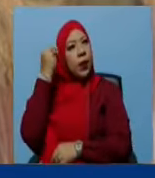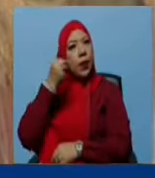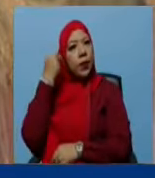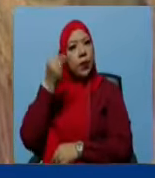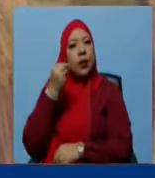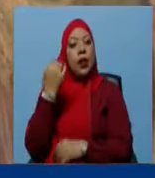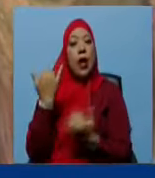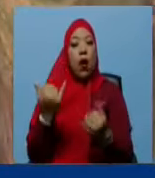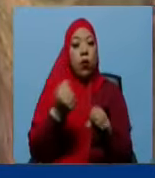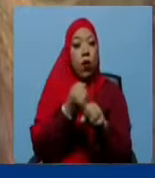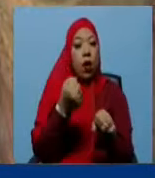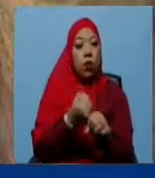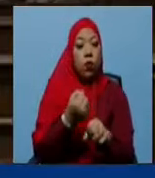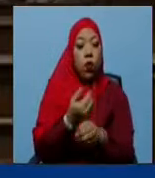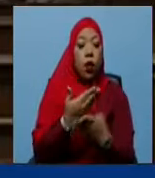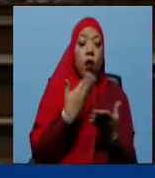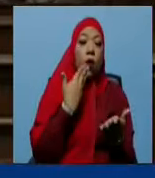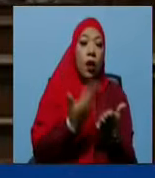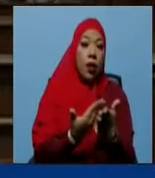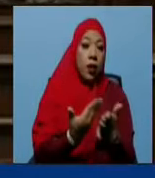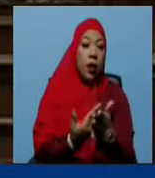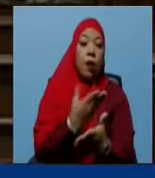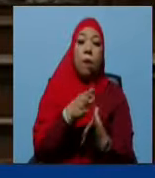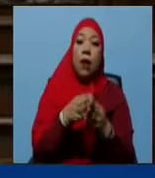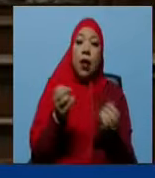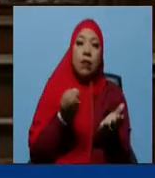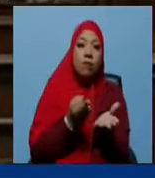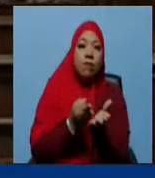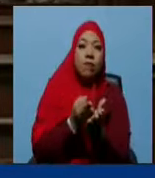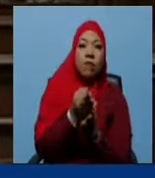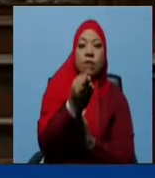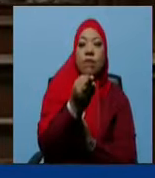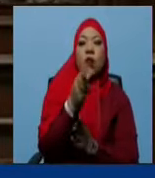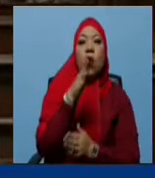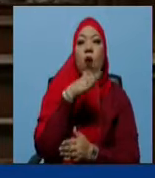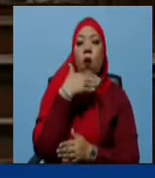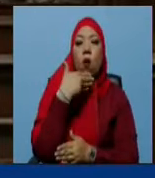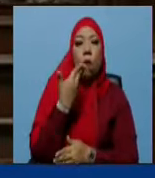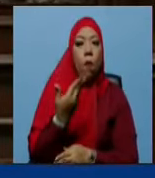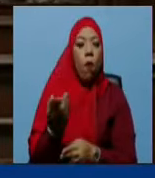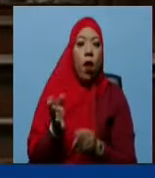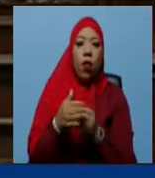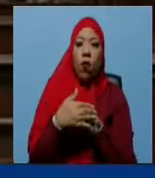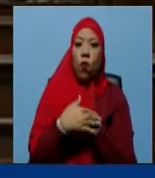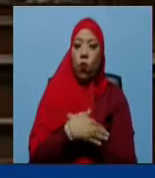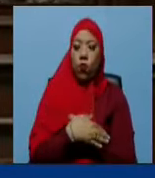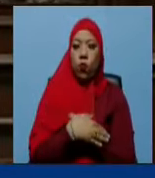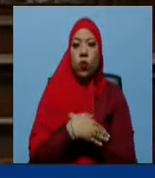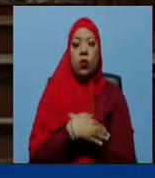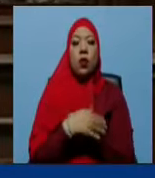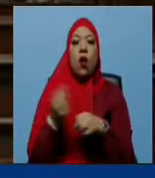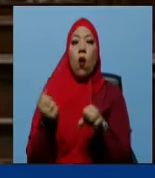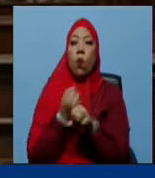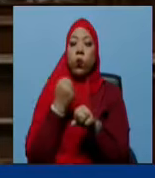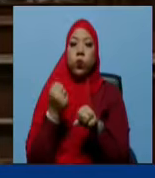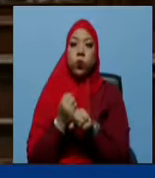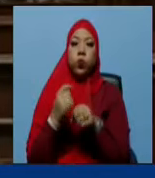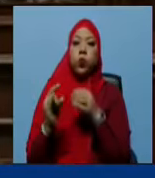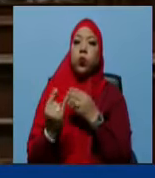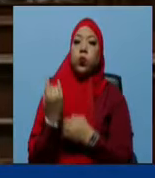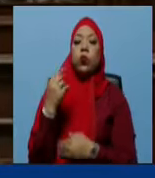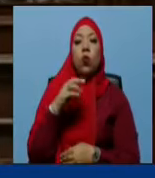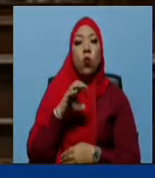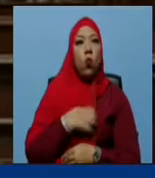dejó su obra para siempre. No pudieron taparla. Dejó su doctrina.